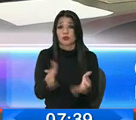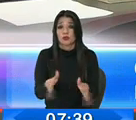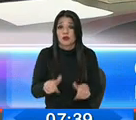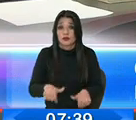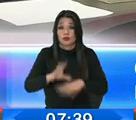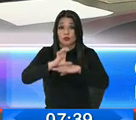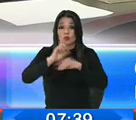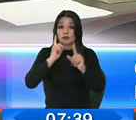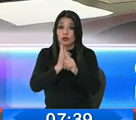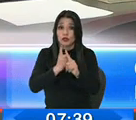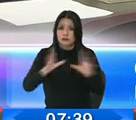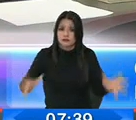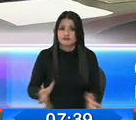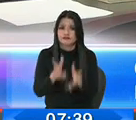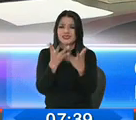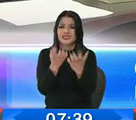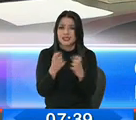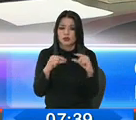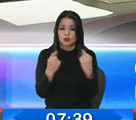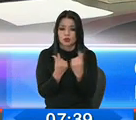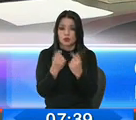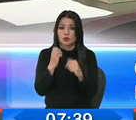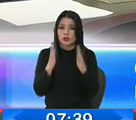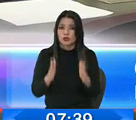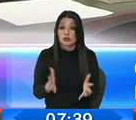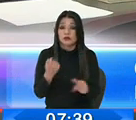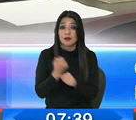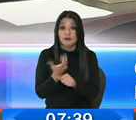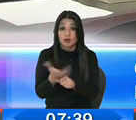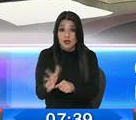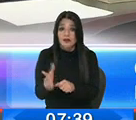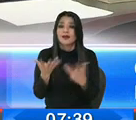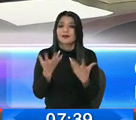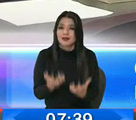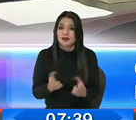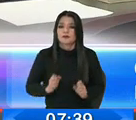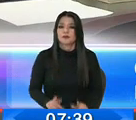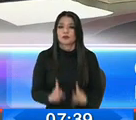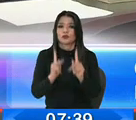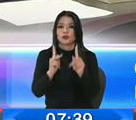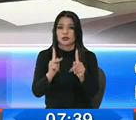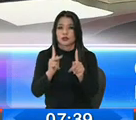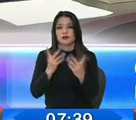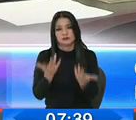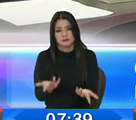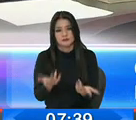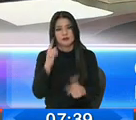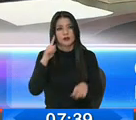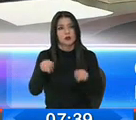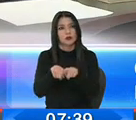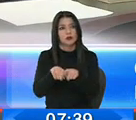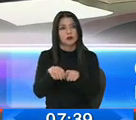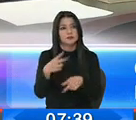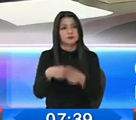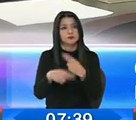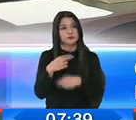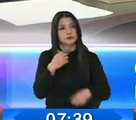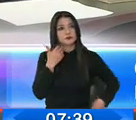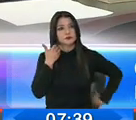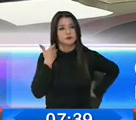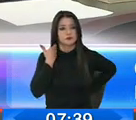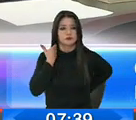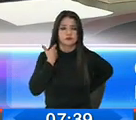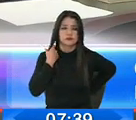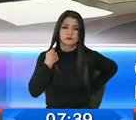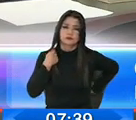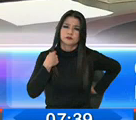es incorporar ese grupo de ecuatorianos que están sin empleo a estas oportunidades que ofrecen este tipo de acuerdos comerciales. Ya, viceministro, y parte de